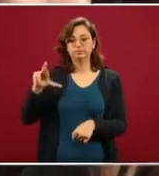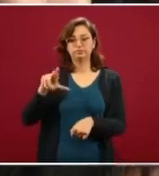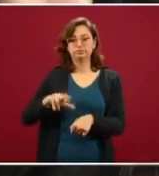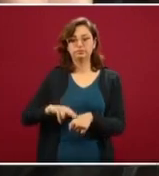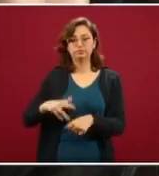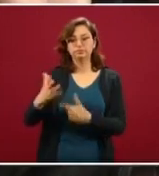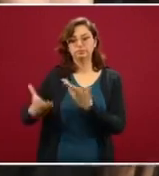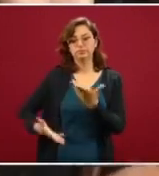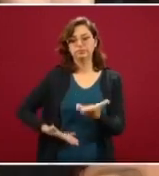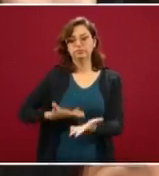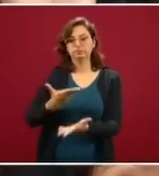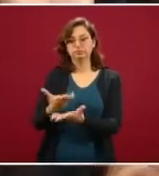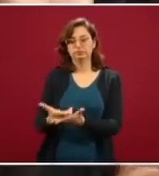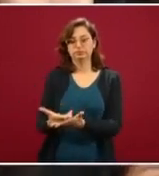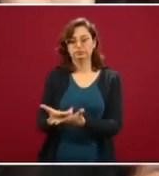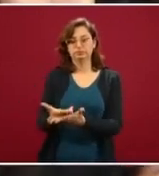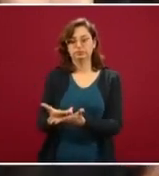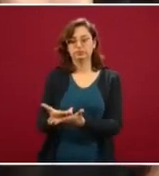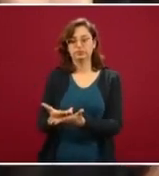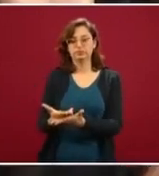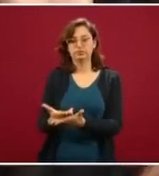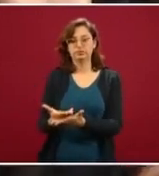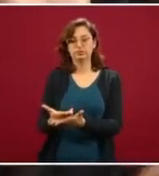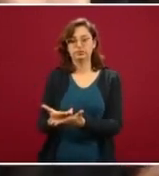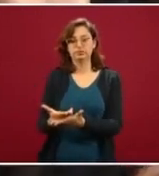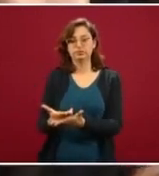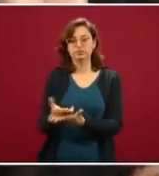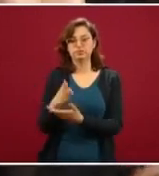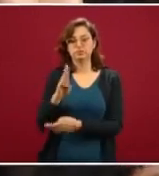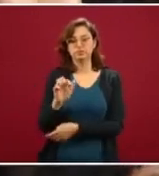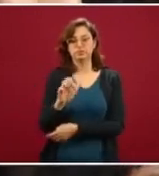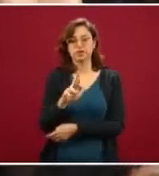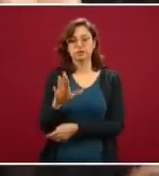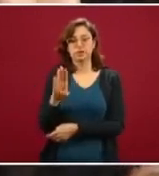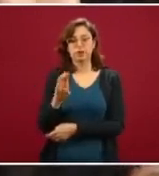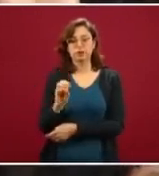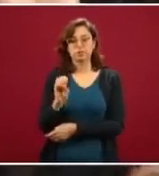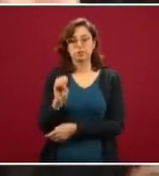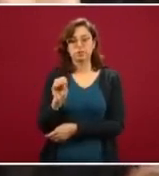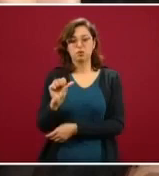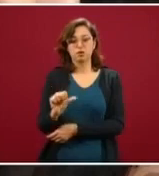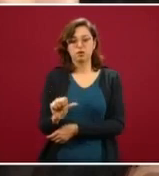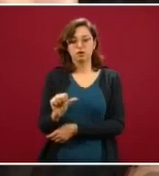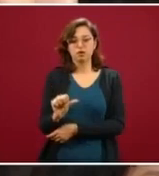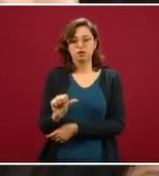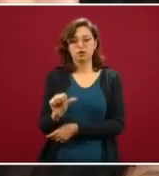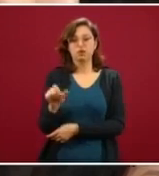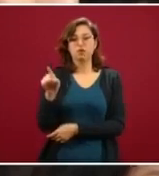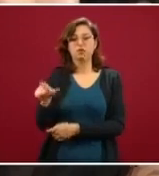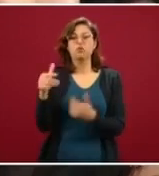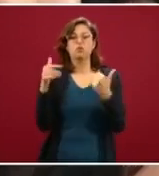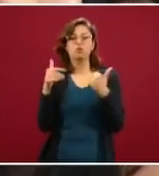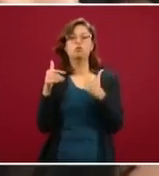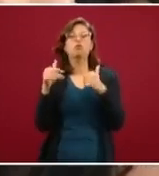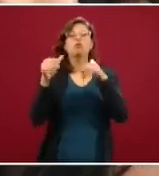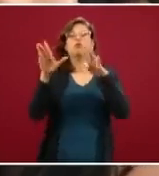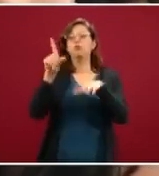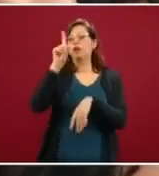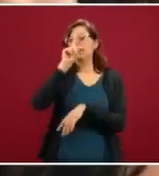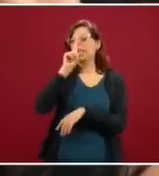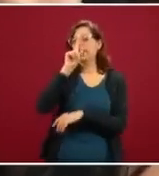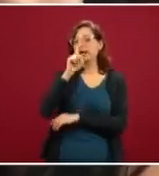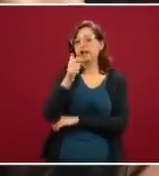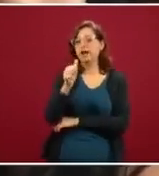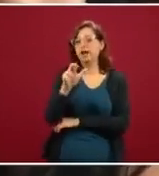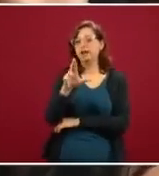bueno, a propuesta del gobernador interna Barbosa. Él fue un recomendado de García Luna